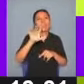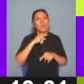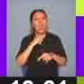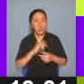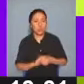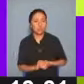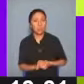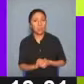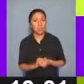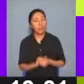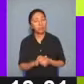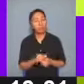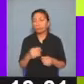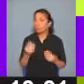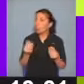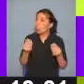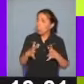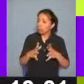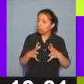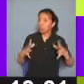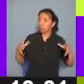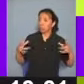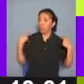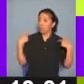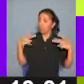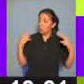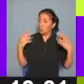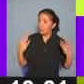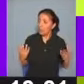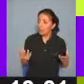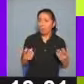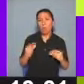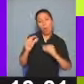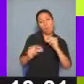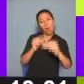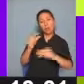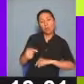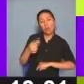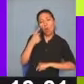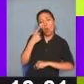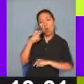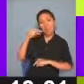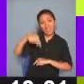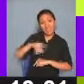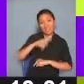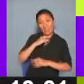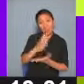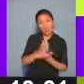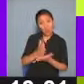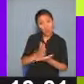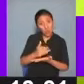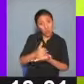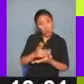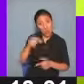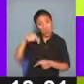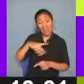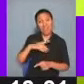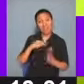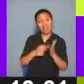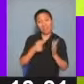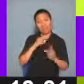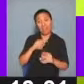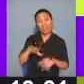el turismo capital como vos decís de A poco la gente comenzó a conocer lo que hay aquí en capital y no solamente elige el norte La quear de puna sino que